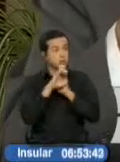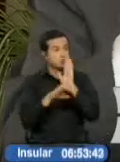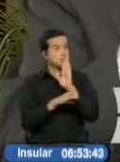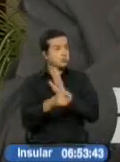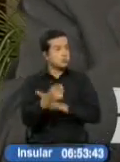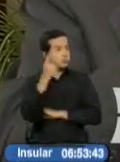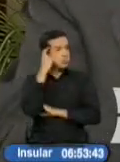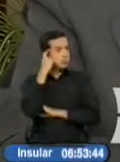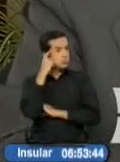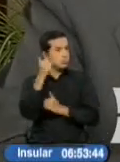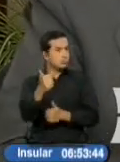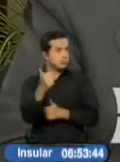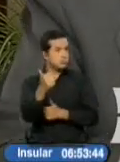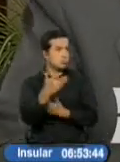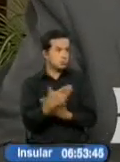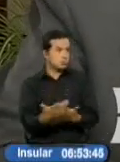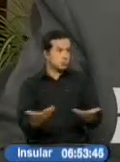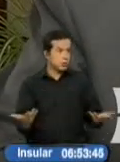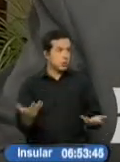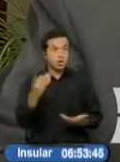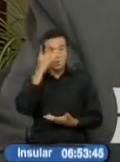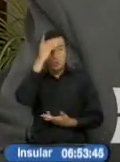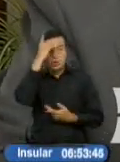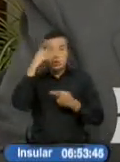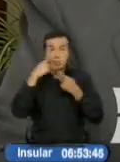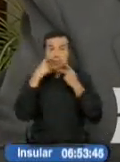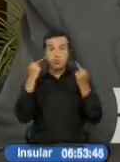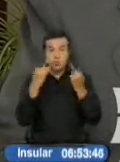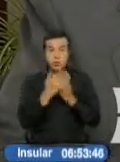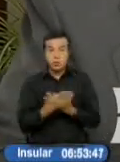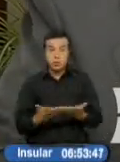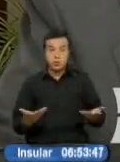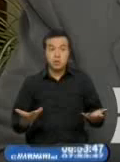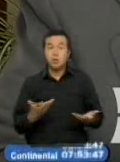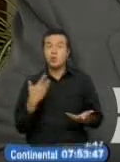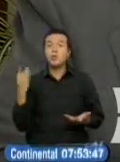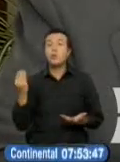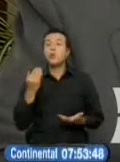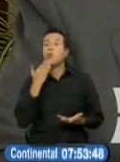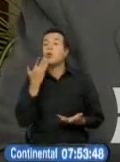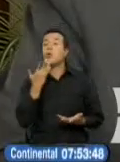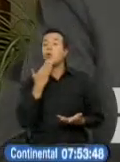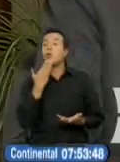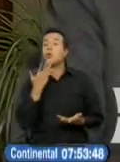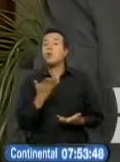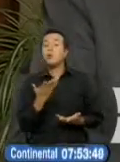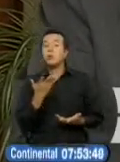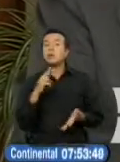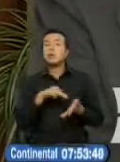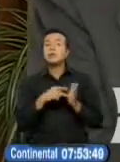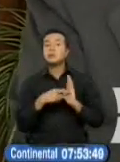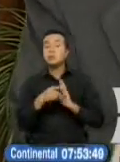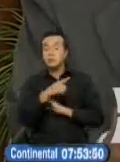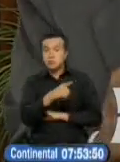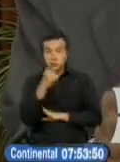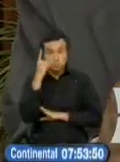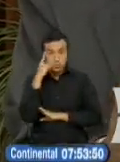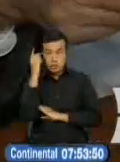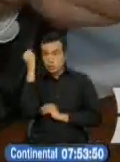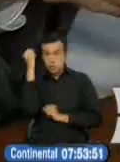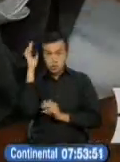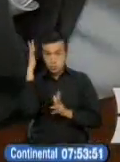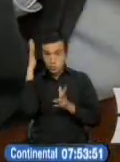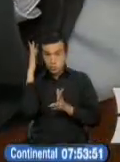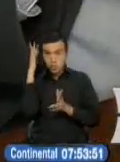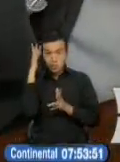bien, es que el endeudamiento público en general solo se lo contrate por excepción. Es decir, cuando no hay recursos.